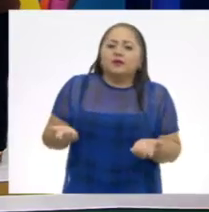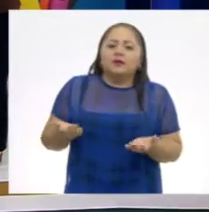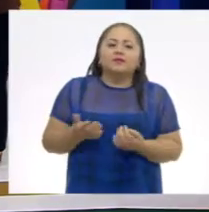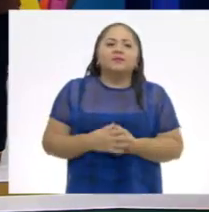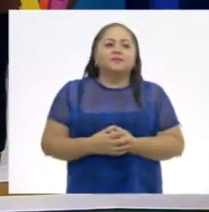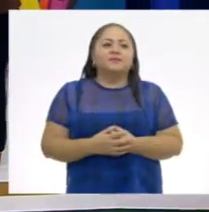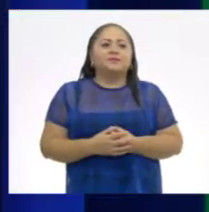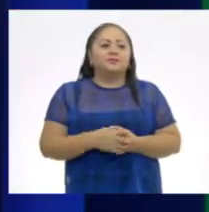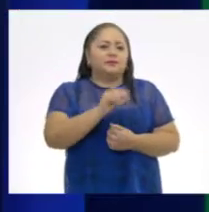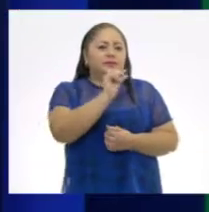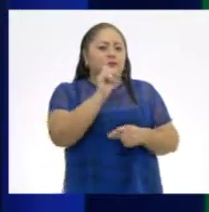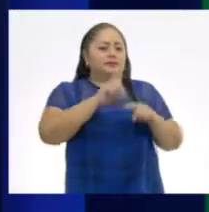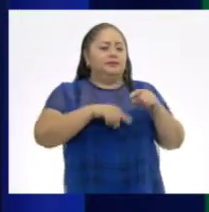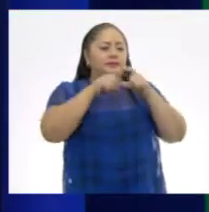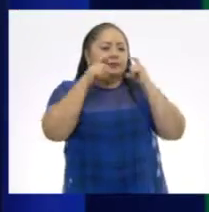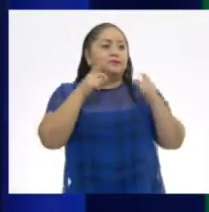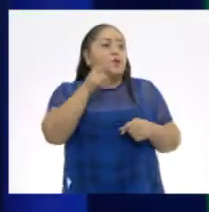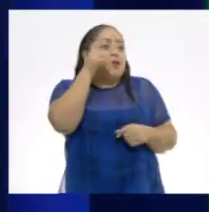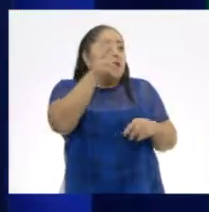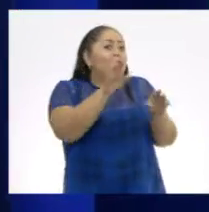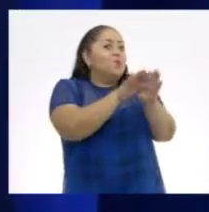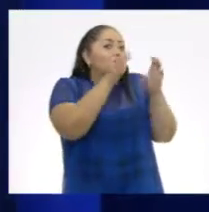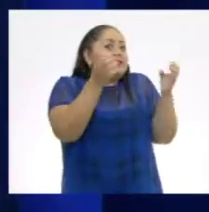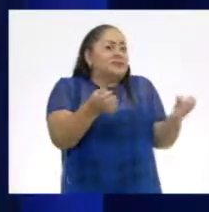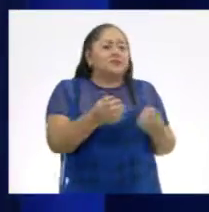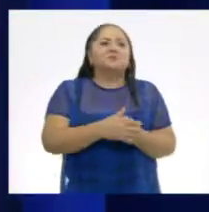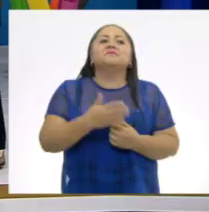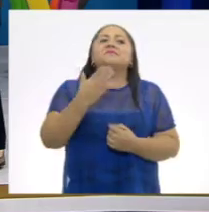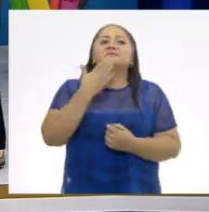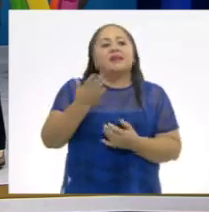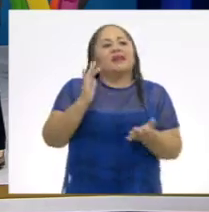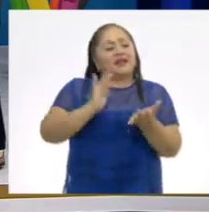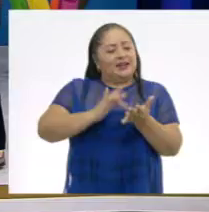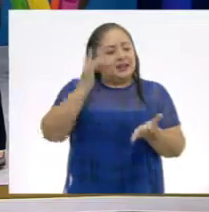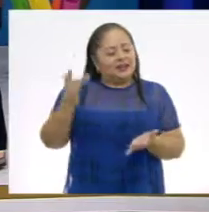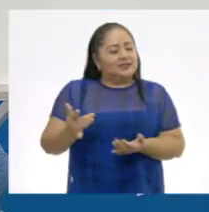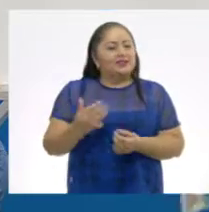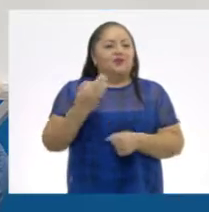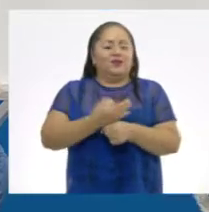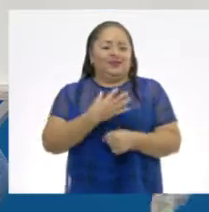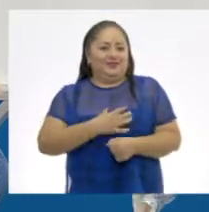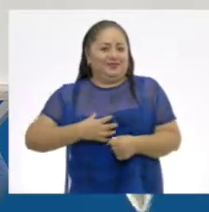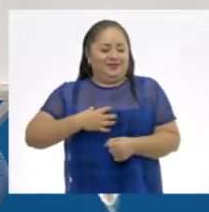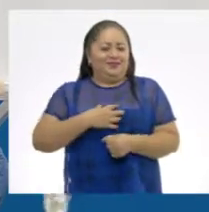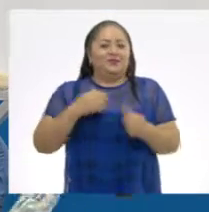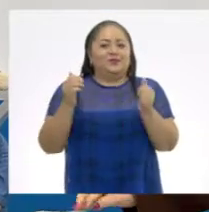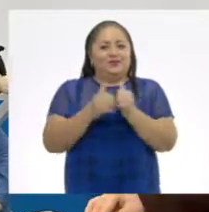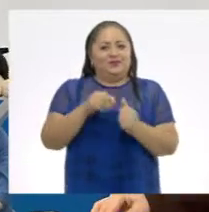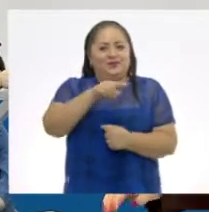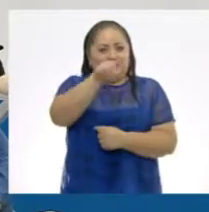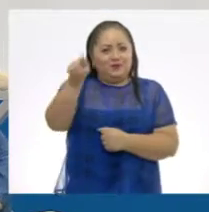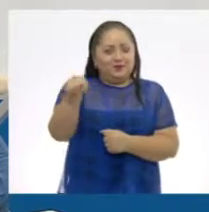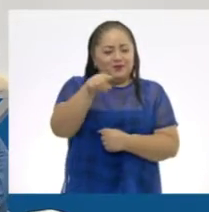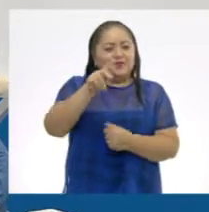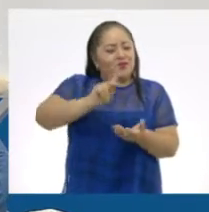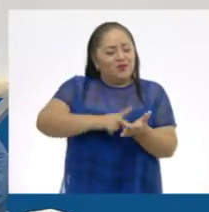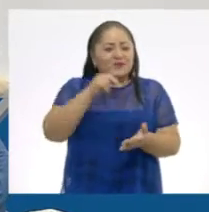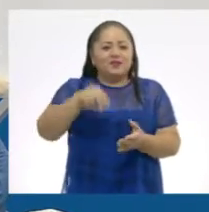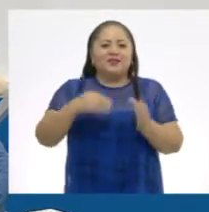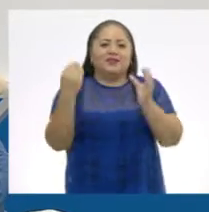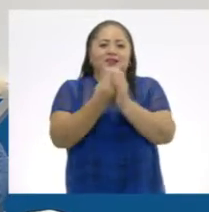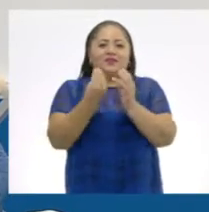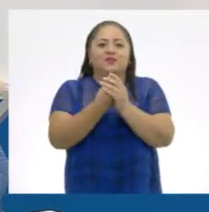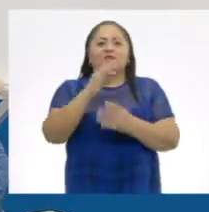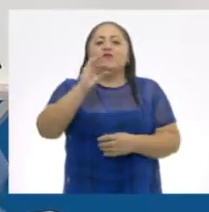Hola. Hola, ¿cómo están? Muy bien, gracias. Bien y emocionados de estar con ustedes de nuevo en esta clase